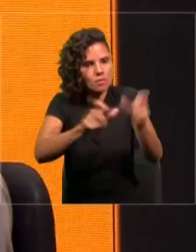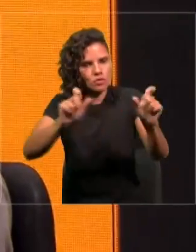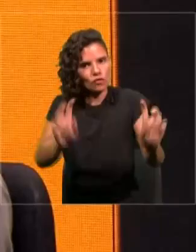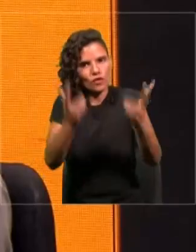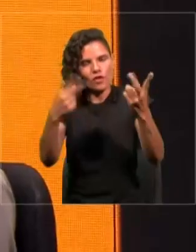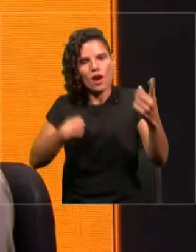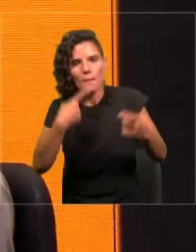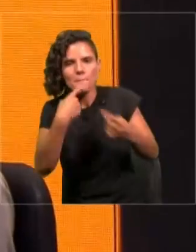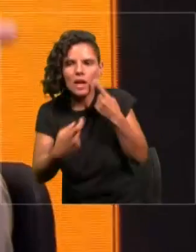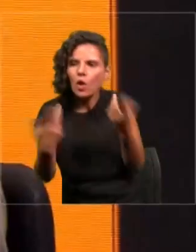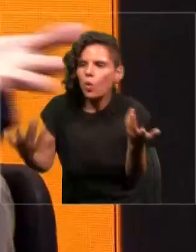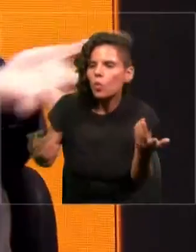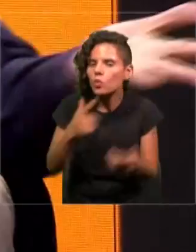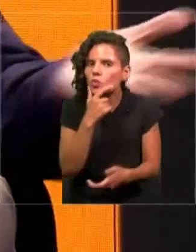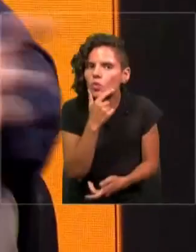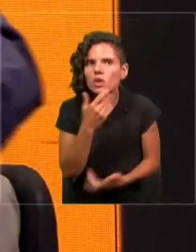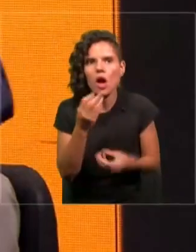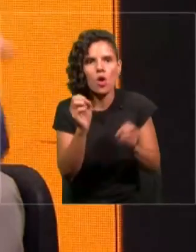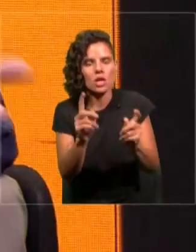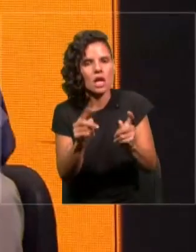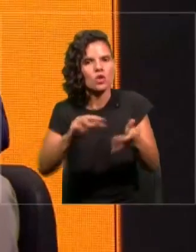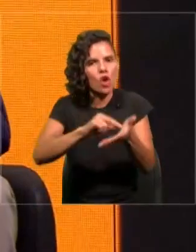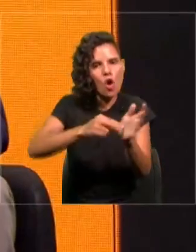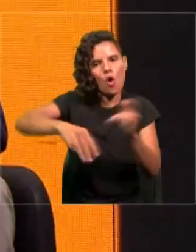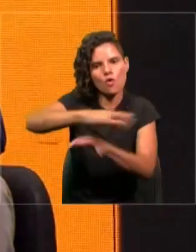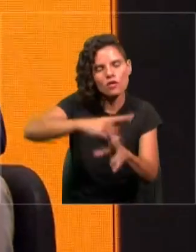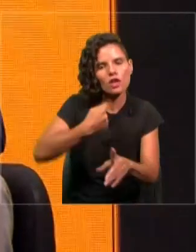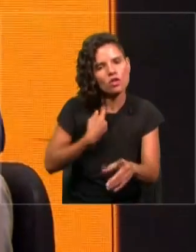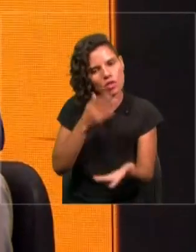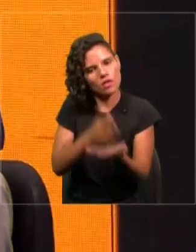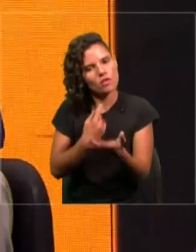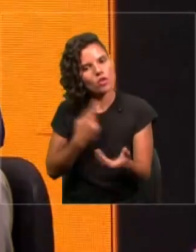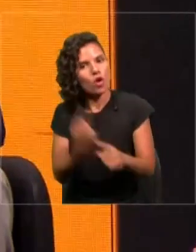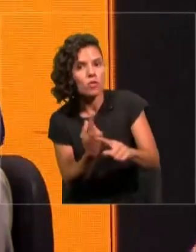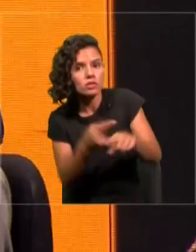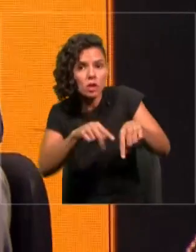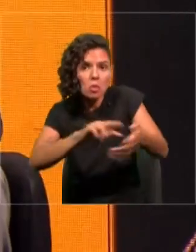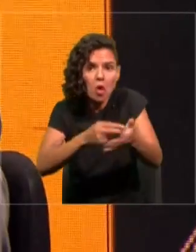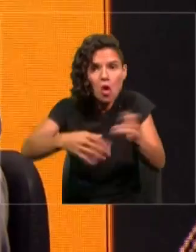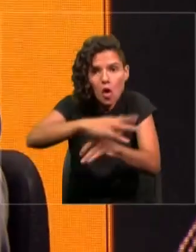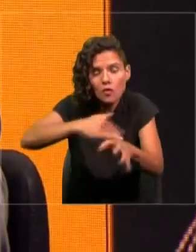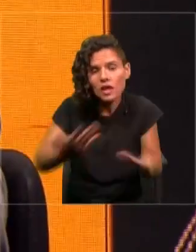aquí preguntándose, bueno, ¿hablemos de conflicto o no hablamos de conflicto?